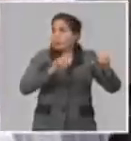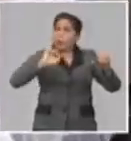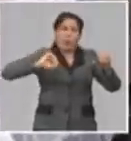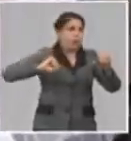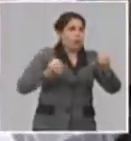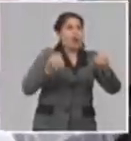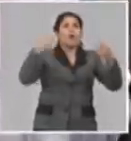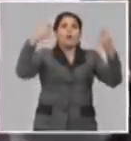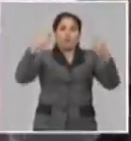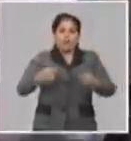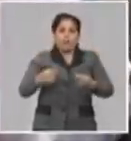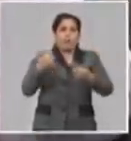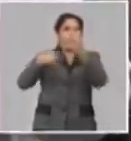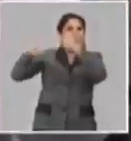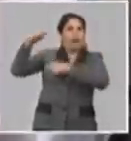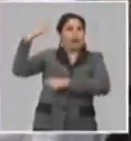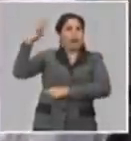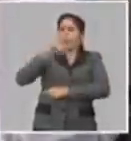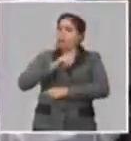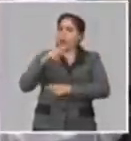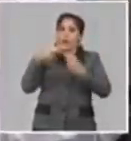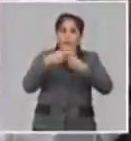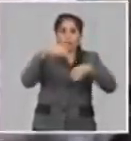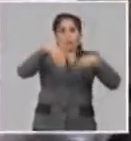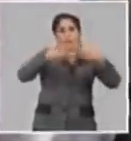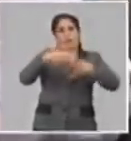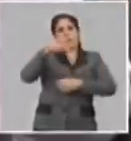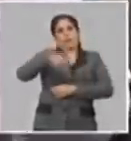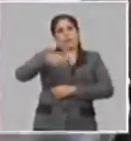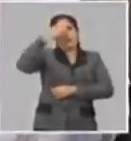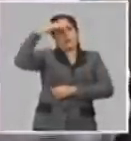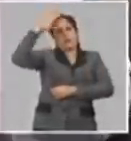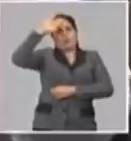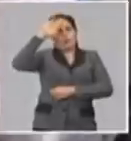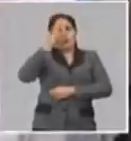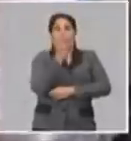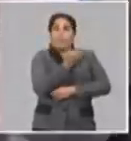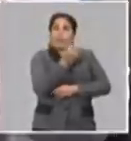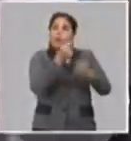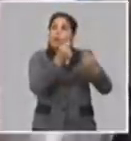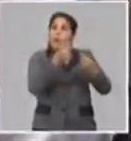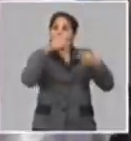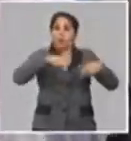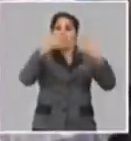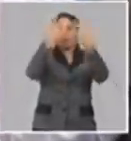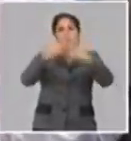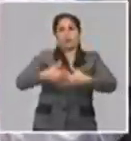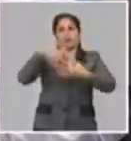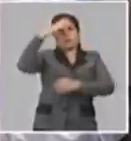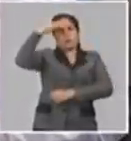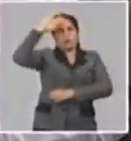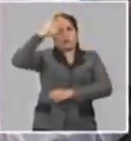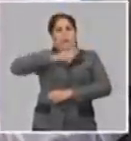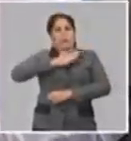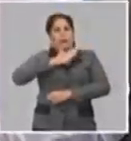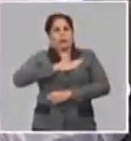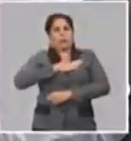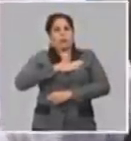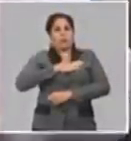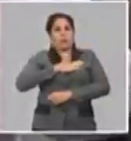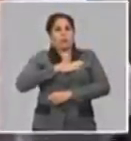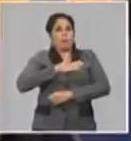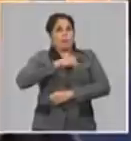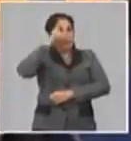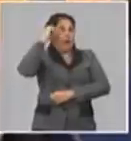la mentalidad importadora y encontrar las soluciones a las demandas de la economía en nuestra producción nacional. De hecho, este ventilador está... Sí,